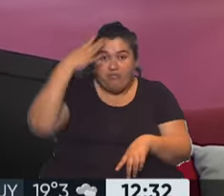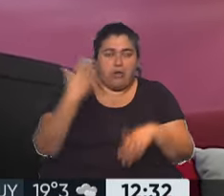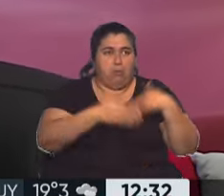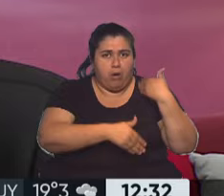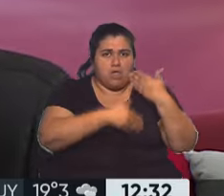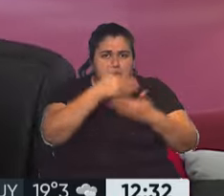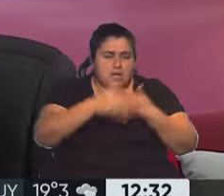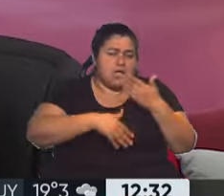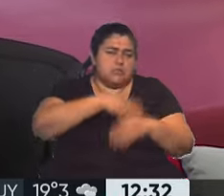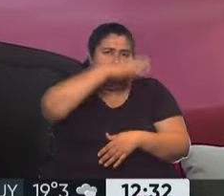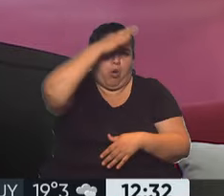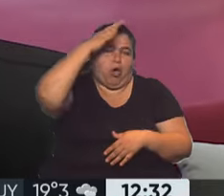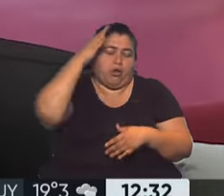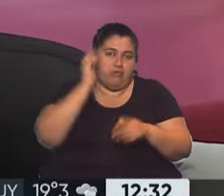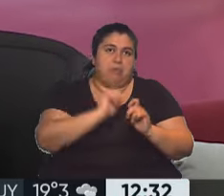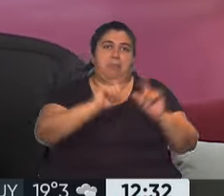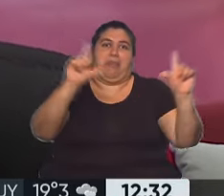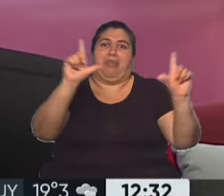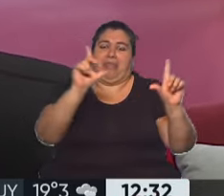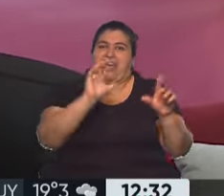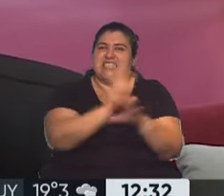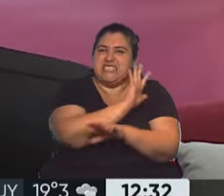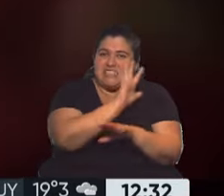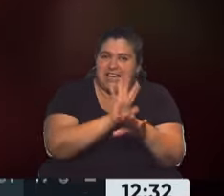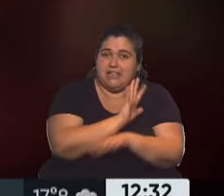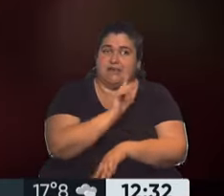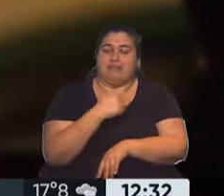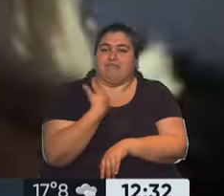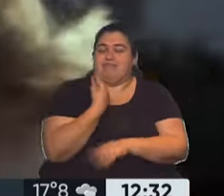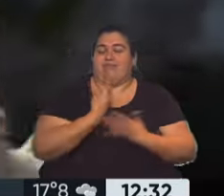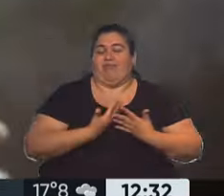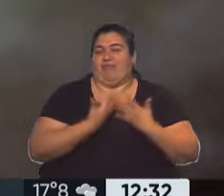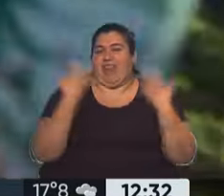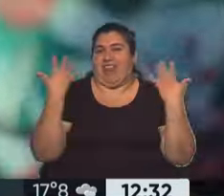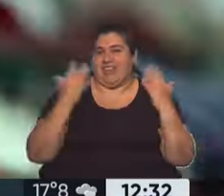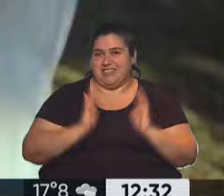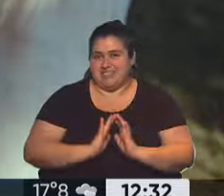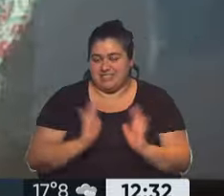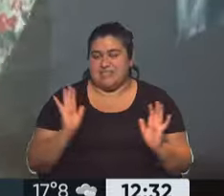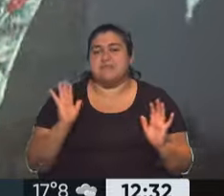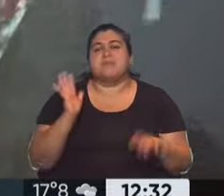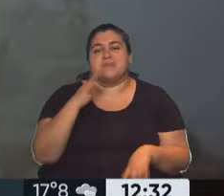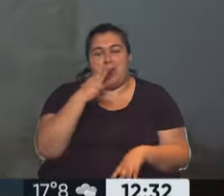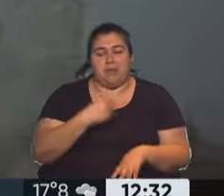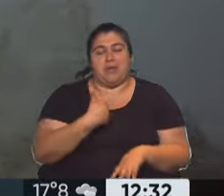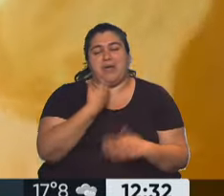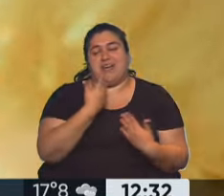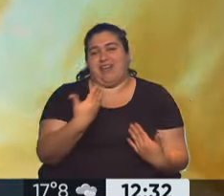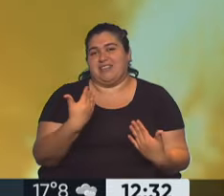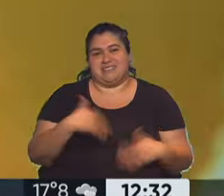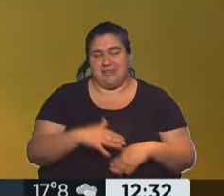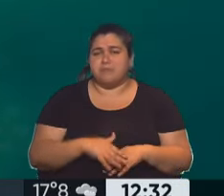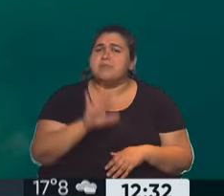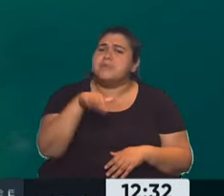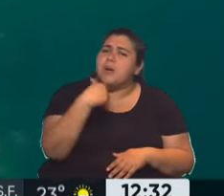veces lleva una película cuando llega este día. Feliz y bueno, y muy, muy agradecida de todo. ¿Cómo te